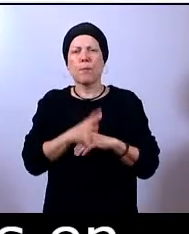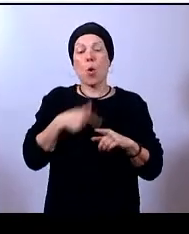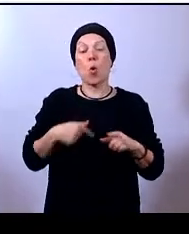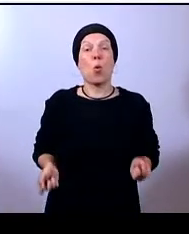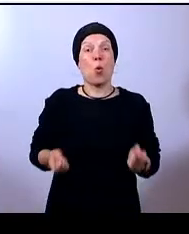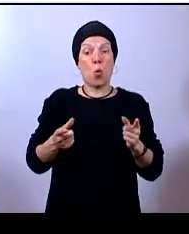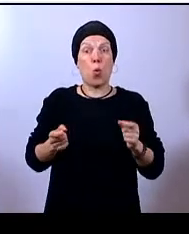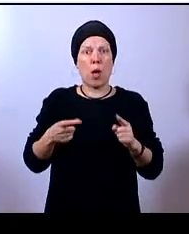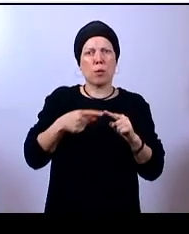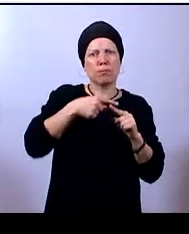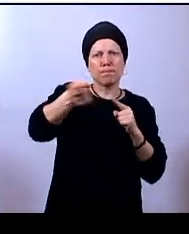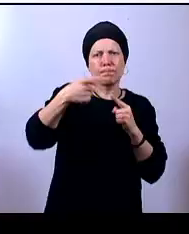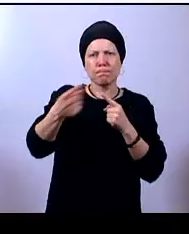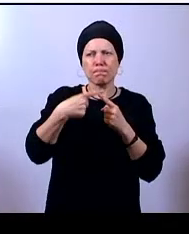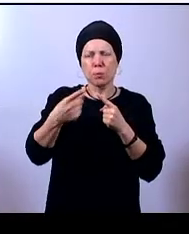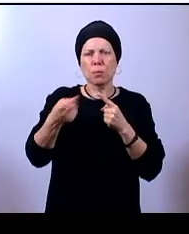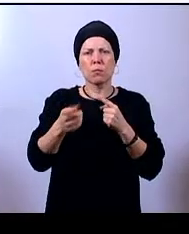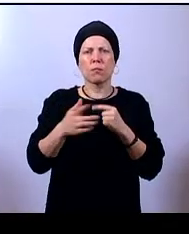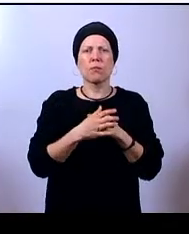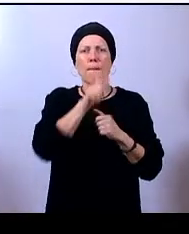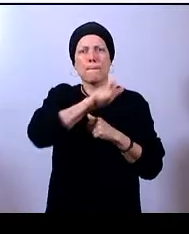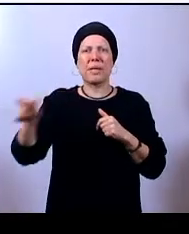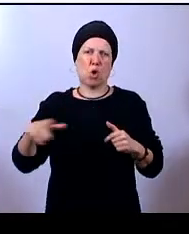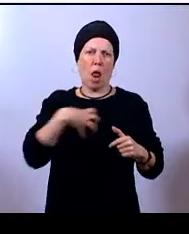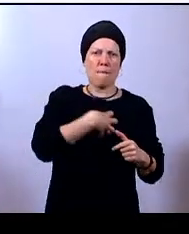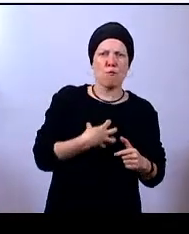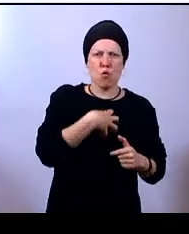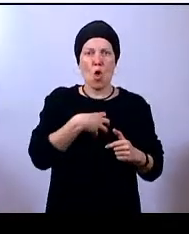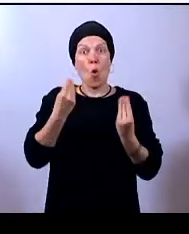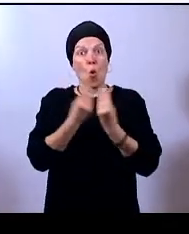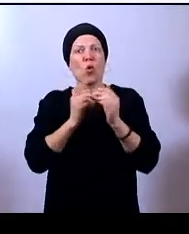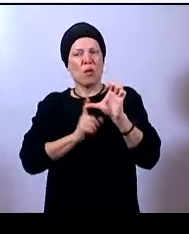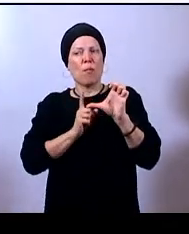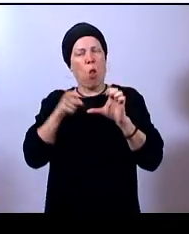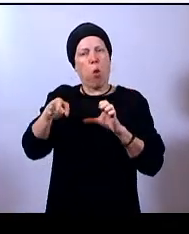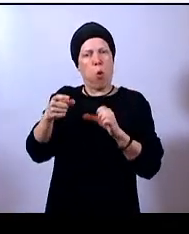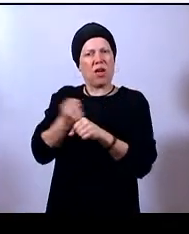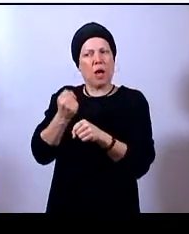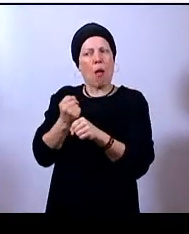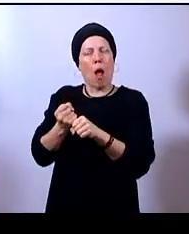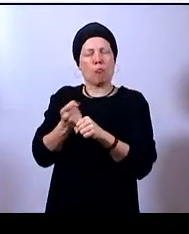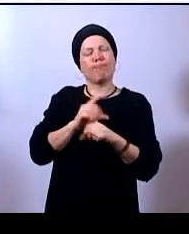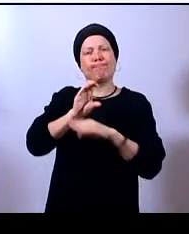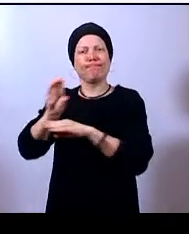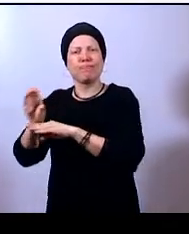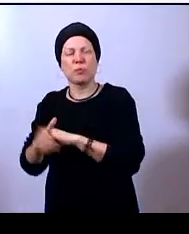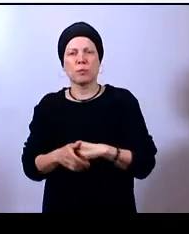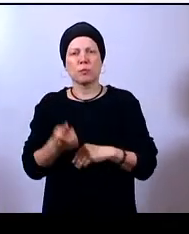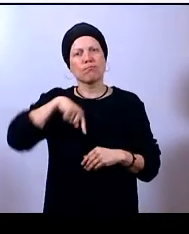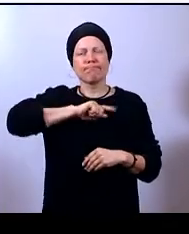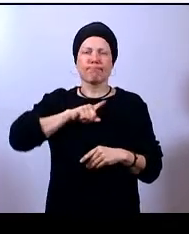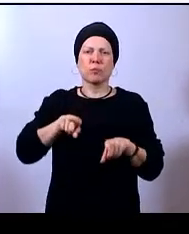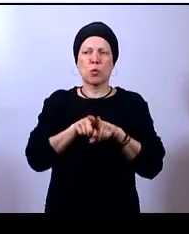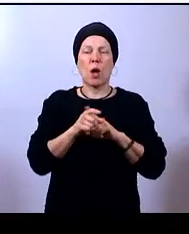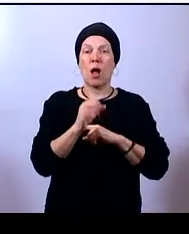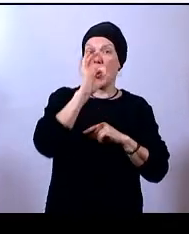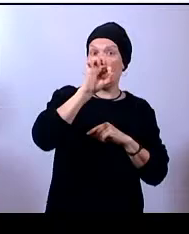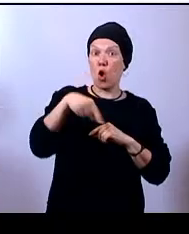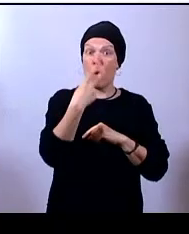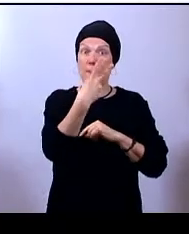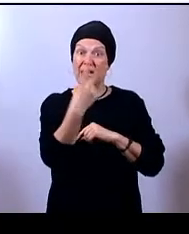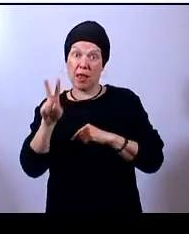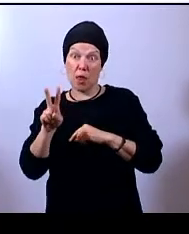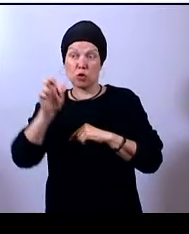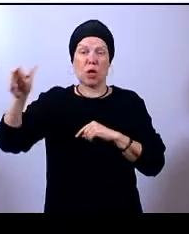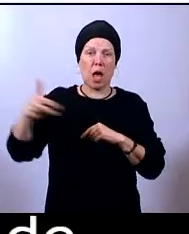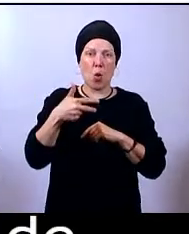gastos de desplazamiento de los empleados públicos de la Junta de Extremadura. Subimos el importe en vigor de 0,22